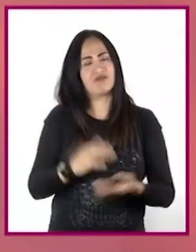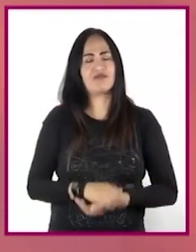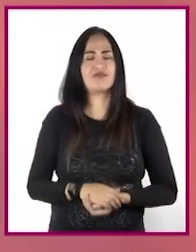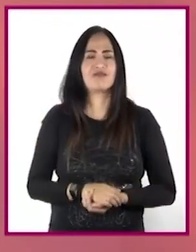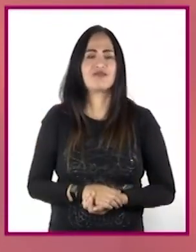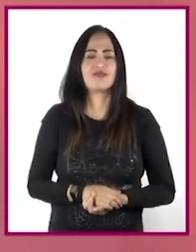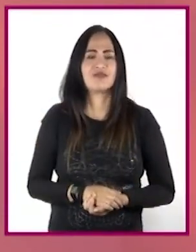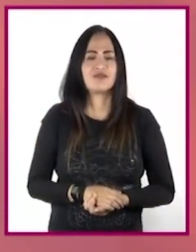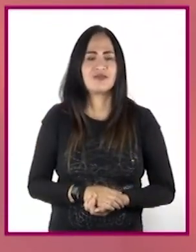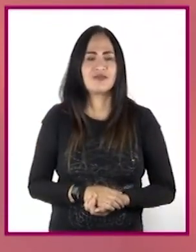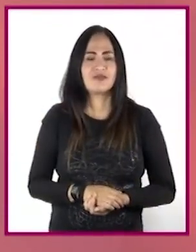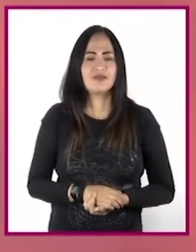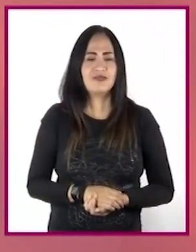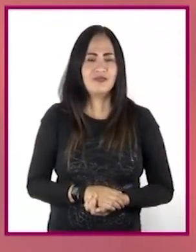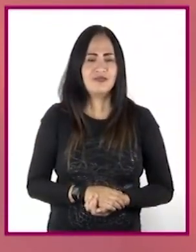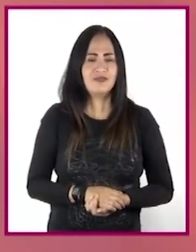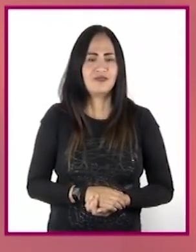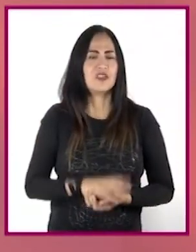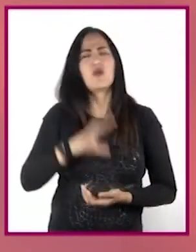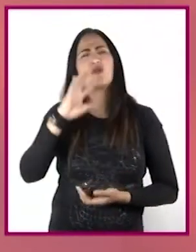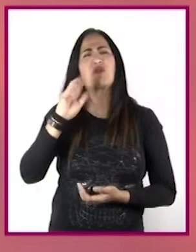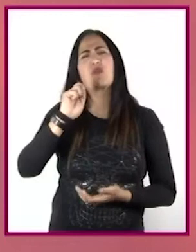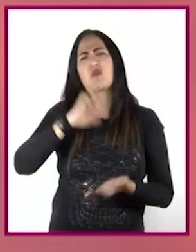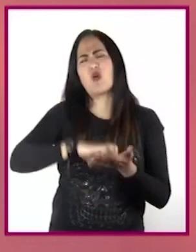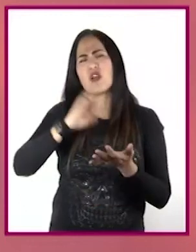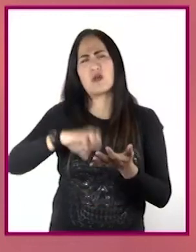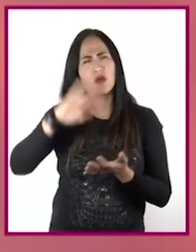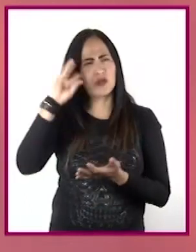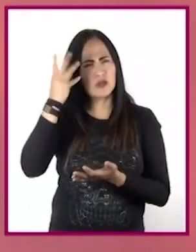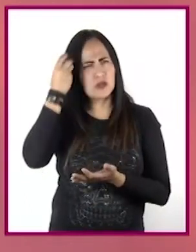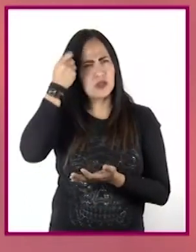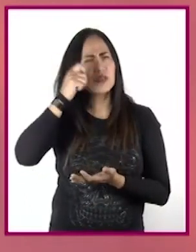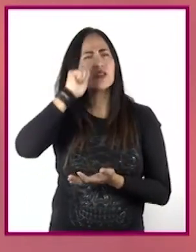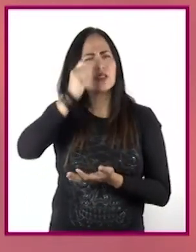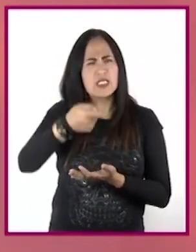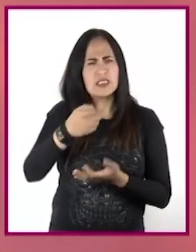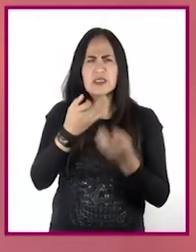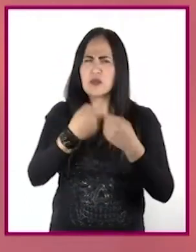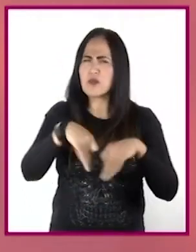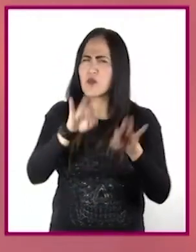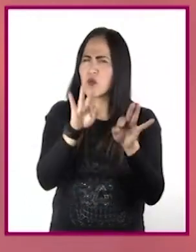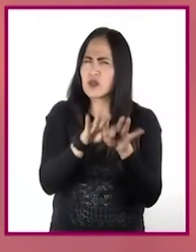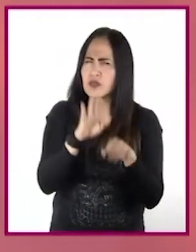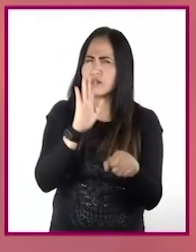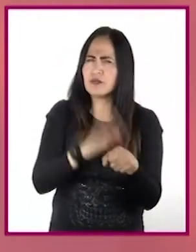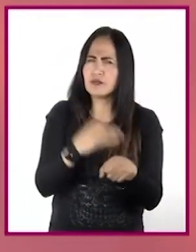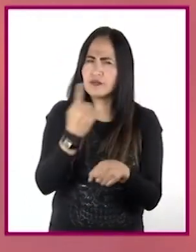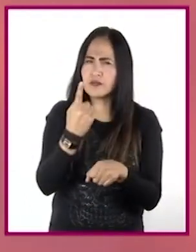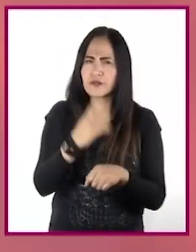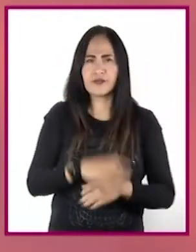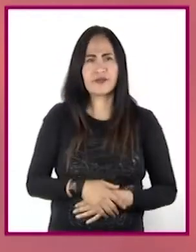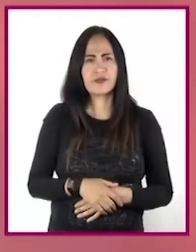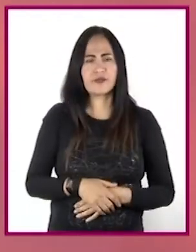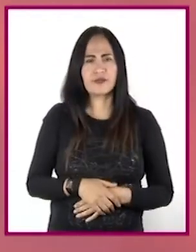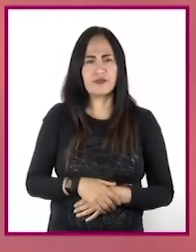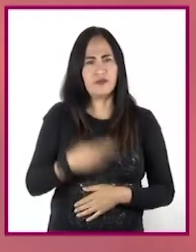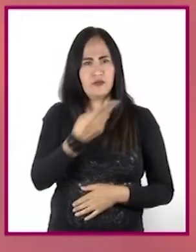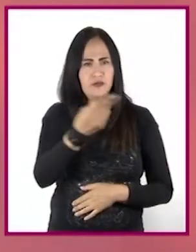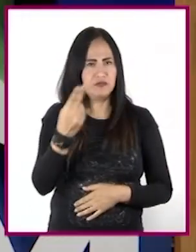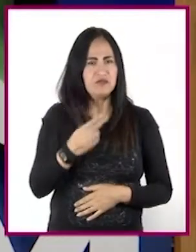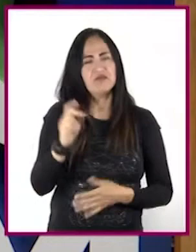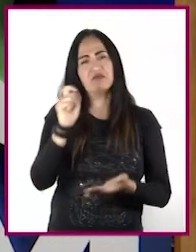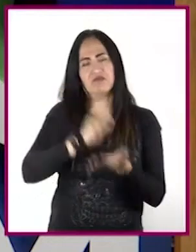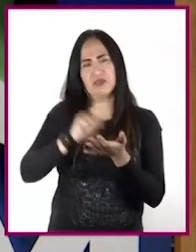ser algo como, ¿qué es la tecnología y por qué es tan importante? Aquí pueden abordar